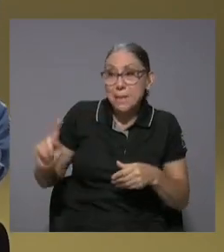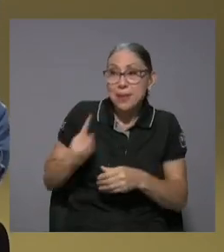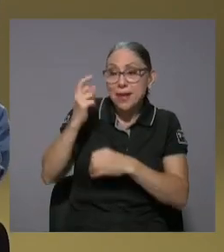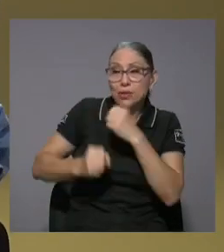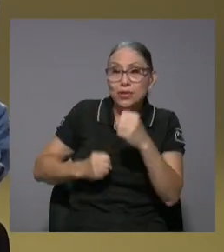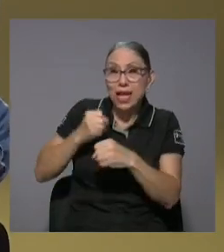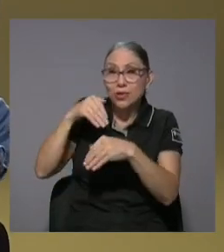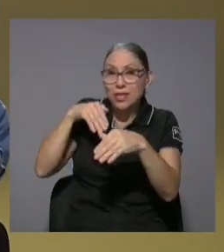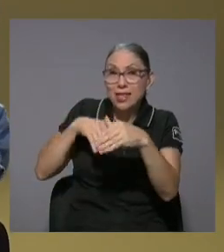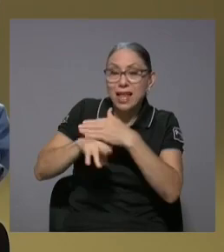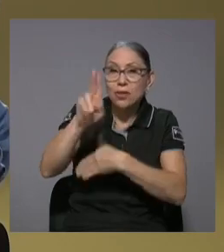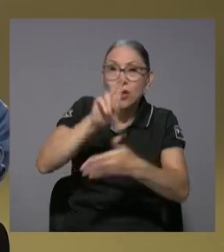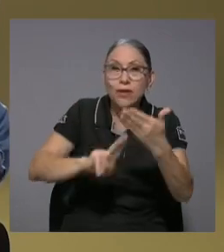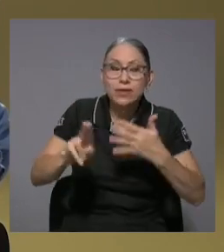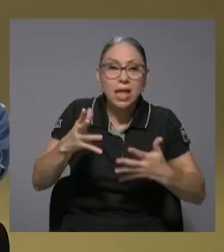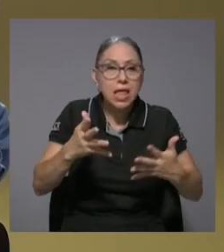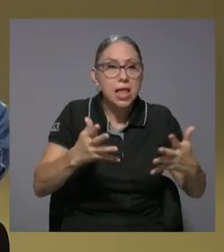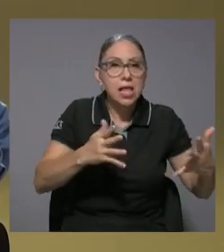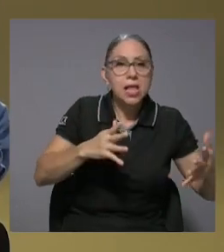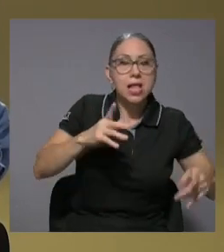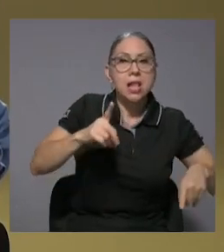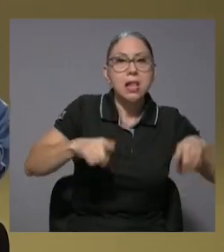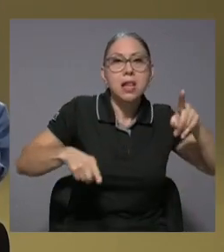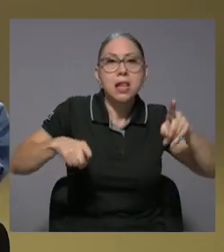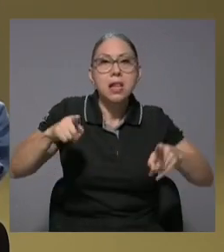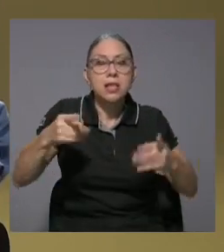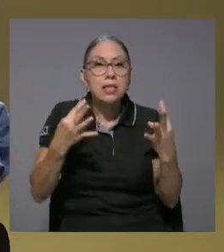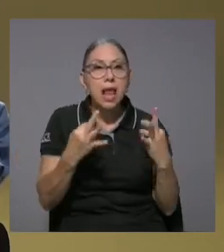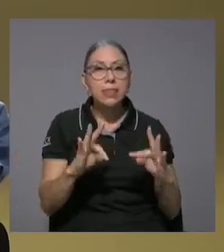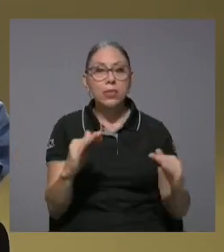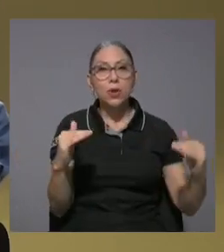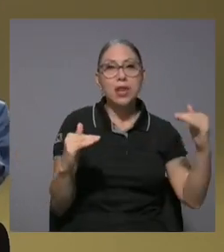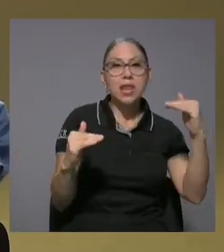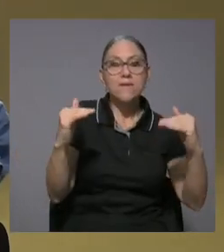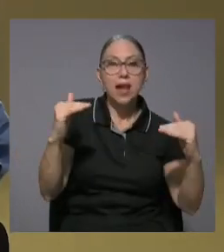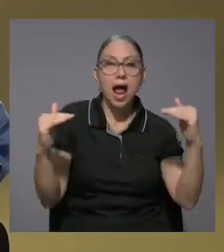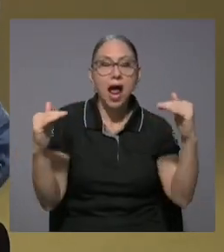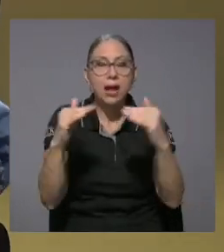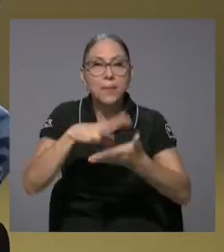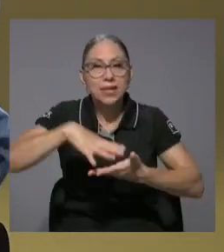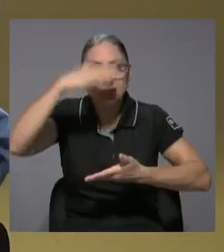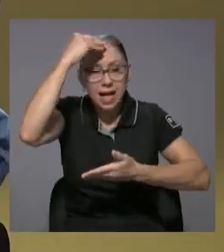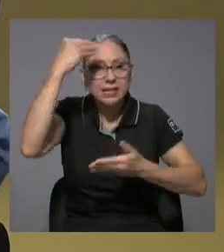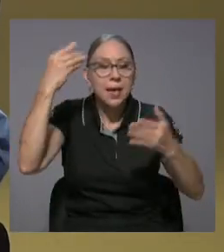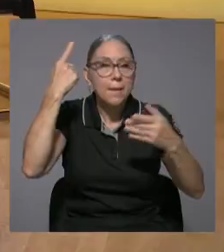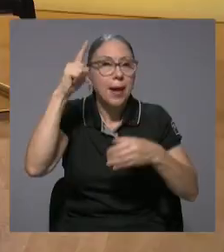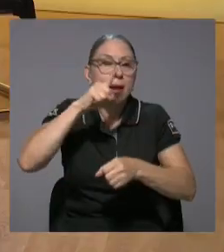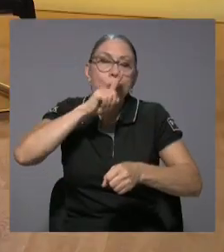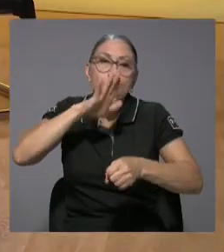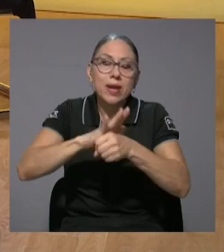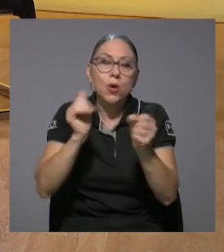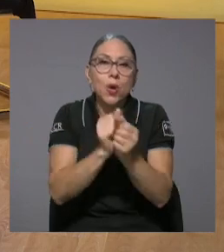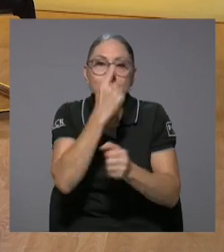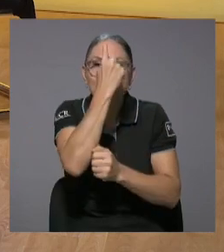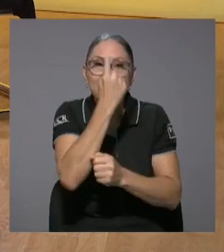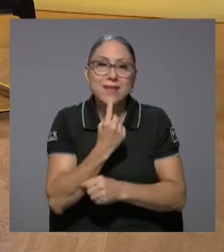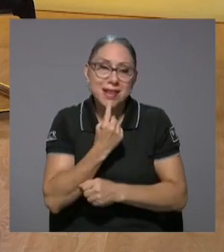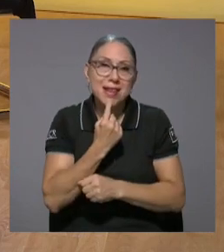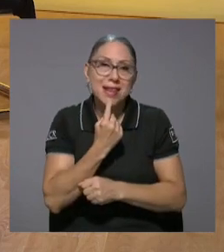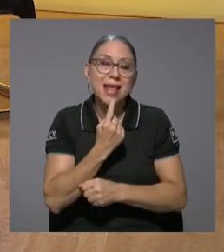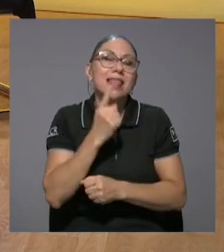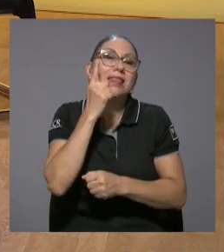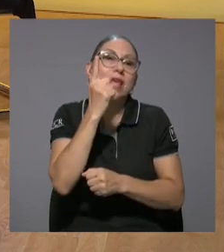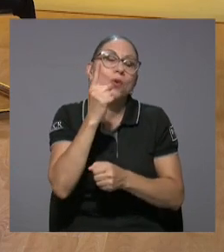universidad intentando nivelar sus aprendizajes para cumplir con el perfil de arranque de un estudiante universitario. Pues